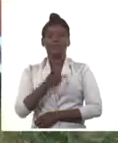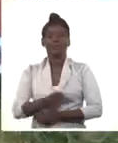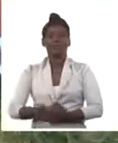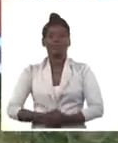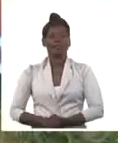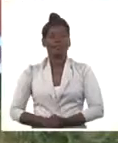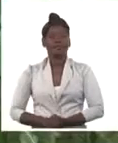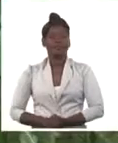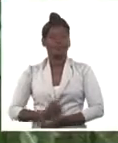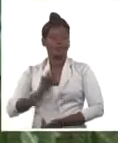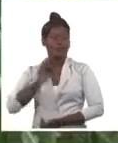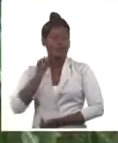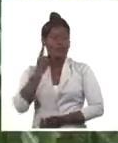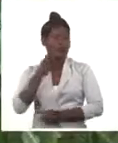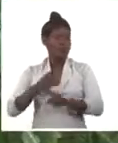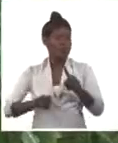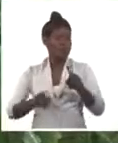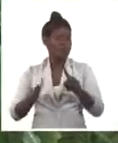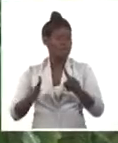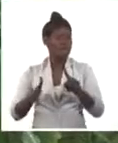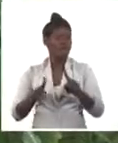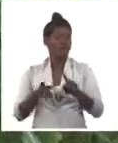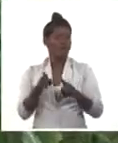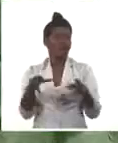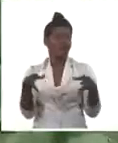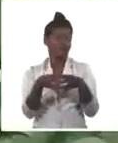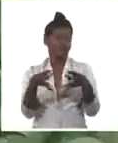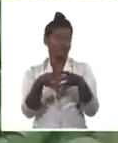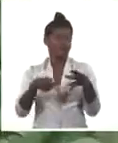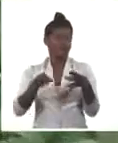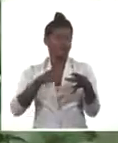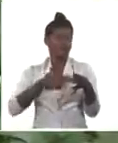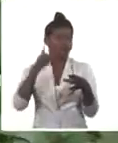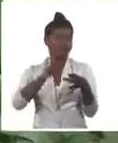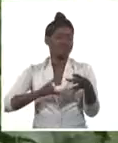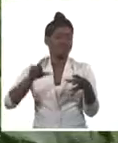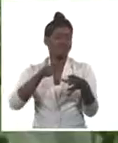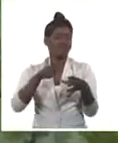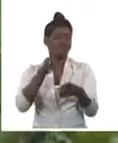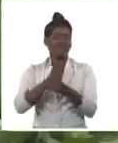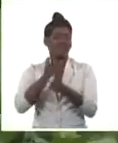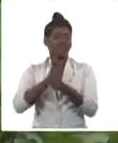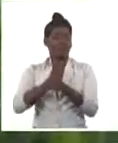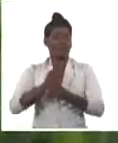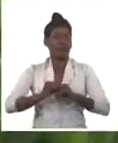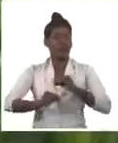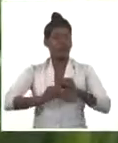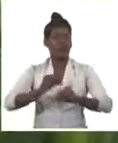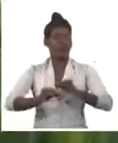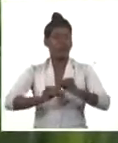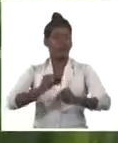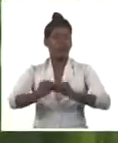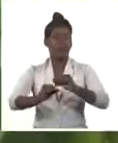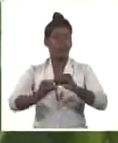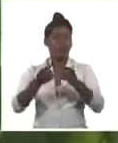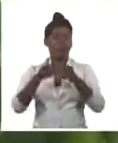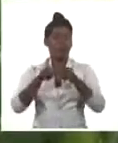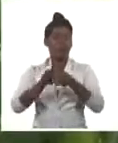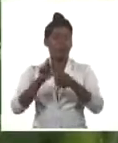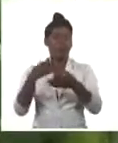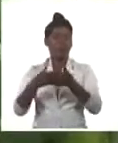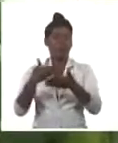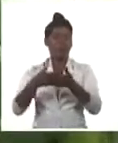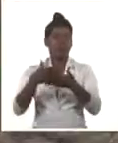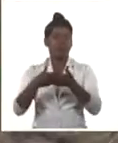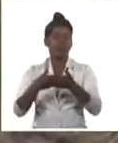Hace año y medio se desarrolla el bloque productivo Santa Rosa del camagüeyano municipio de Vertientes, atendido por la empresa agroindustrial de granos